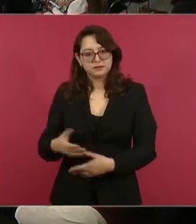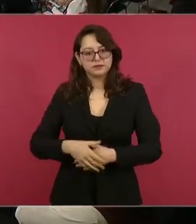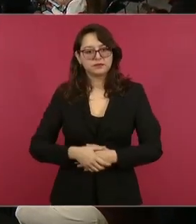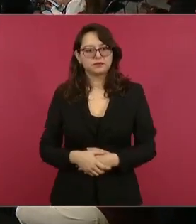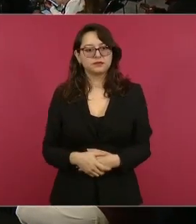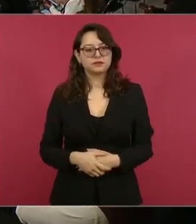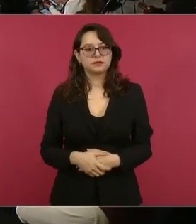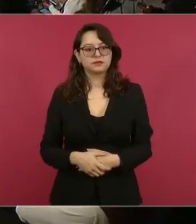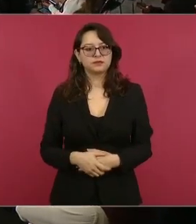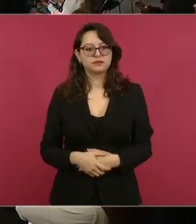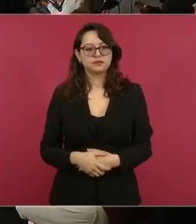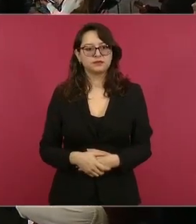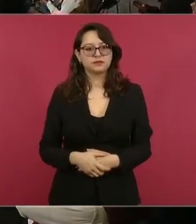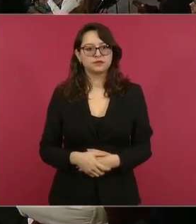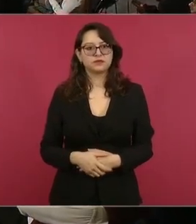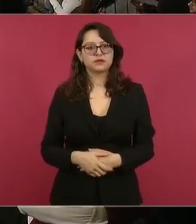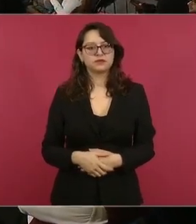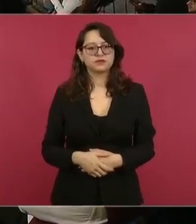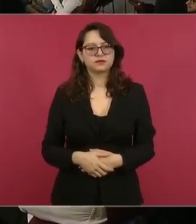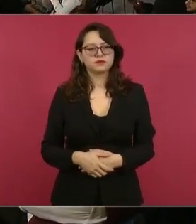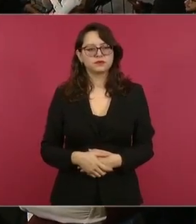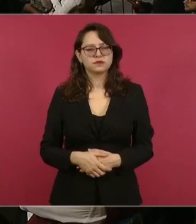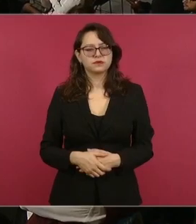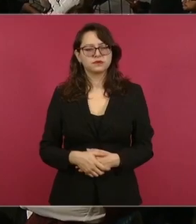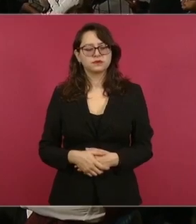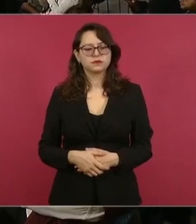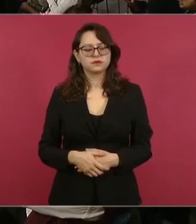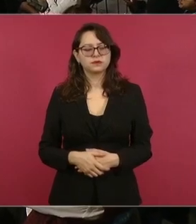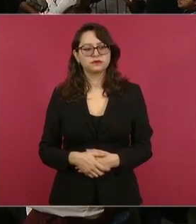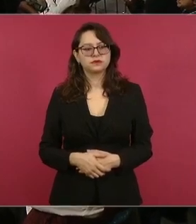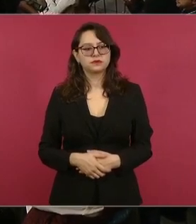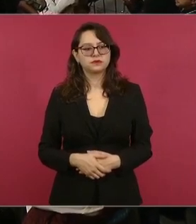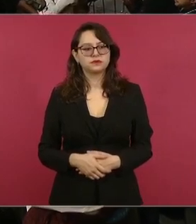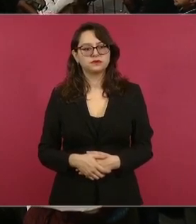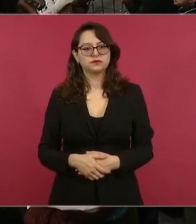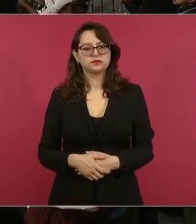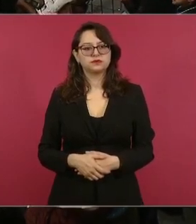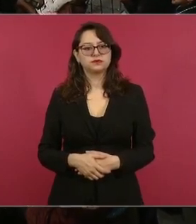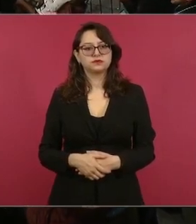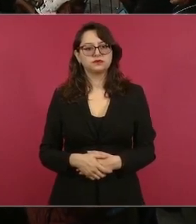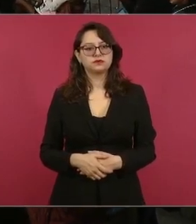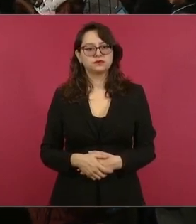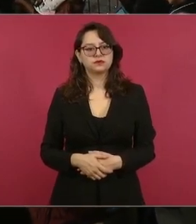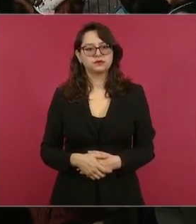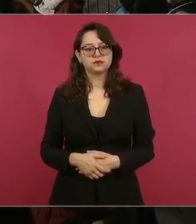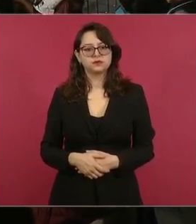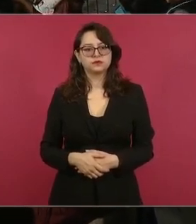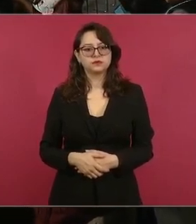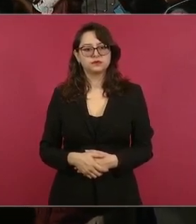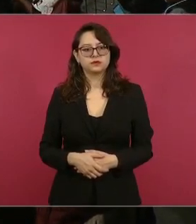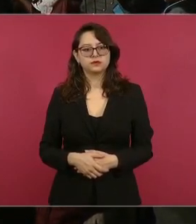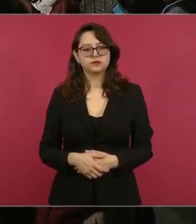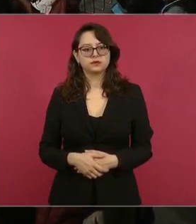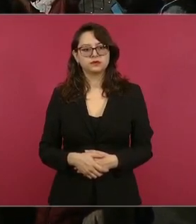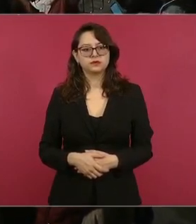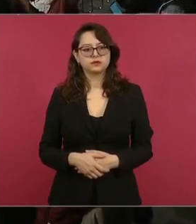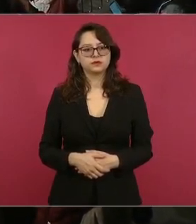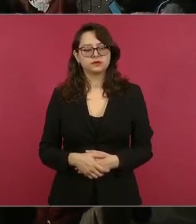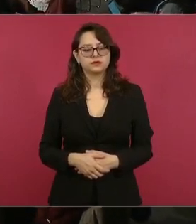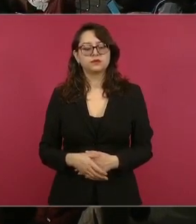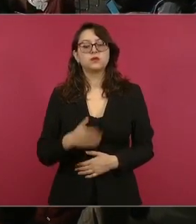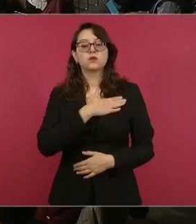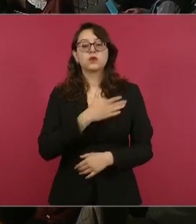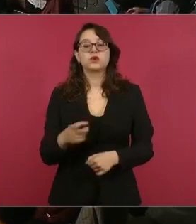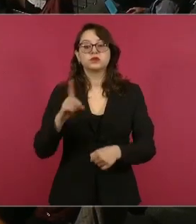Muy buenos días, señor presidente, para informarle pues todas las acciones que se han hecho de